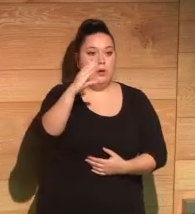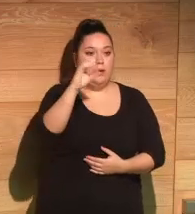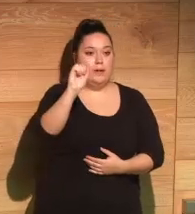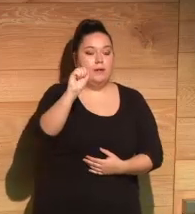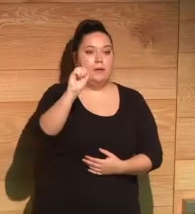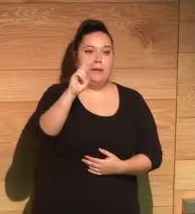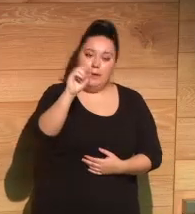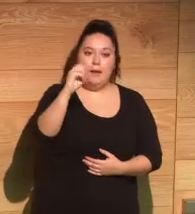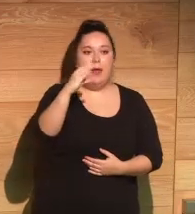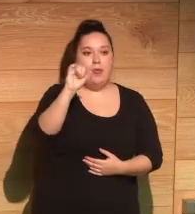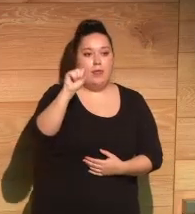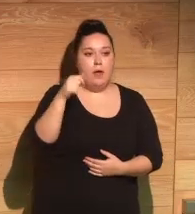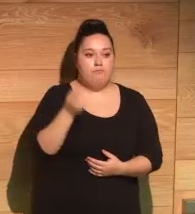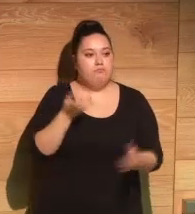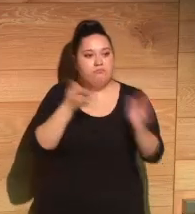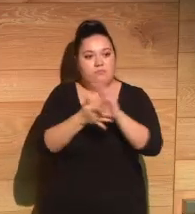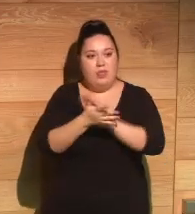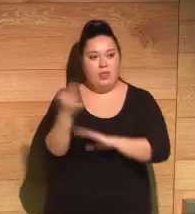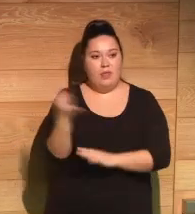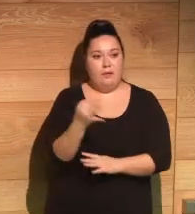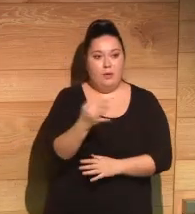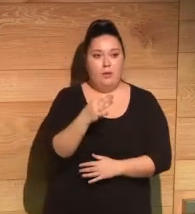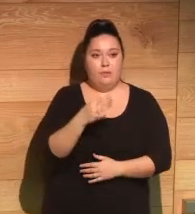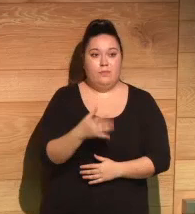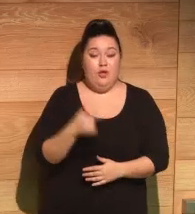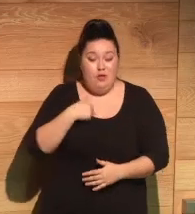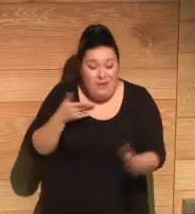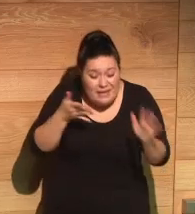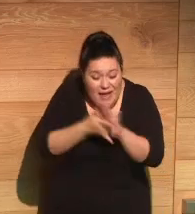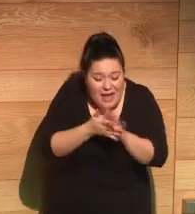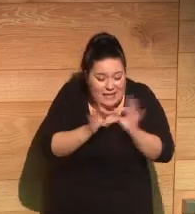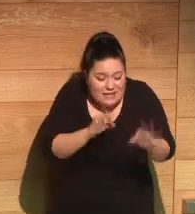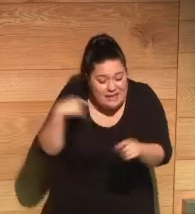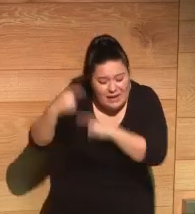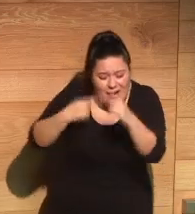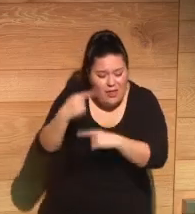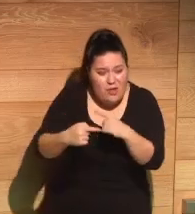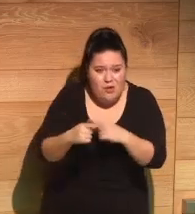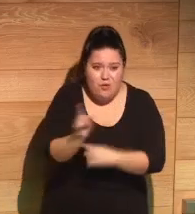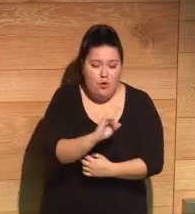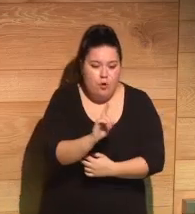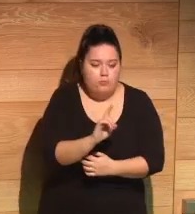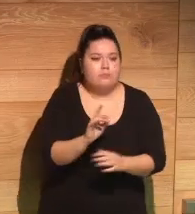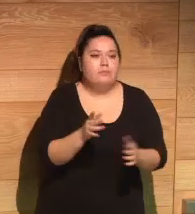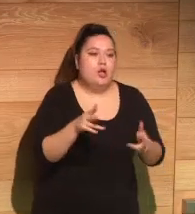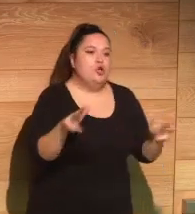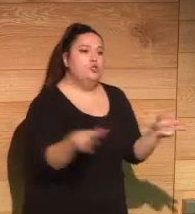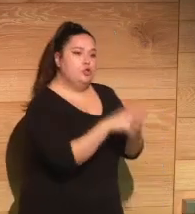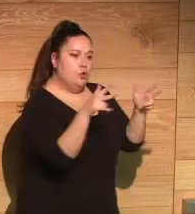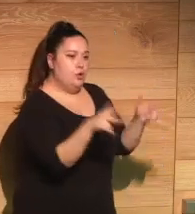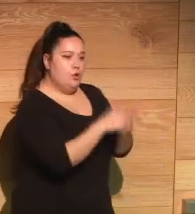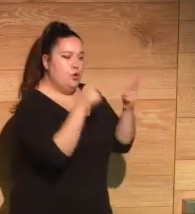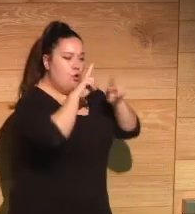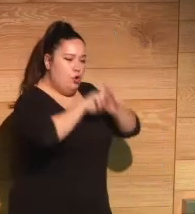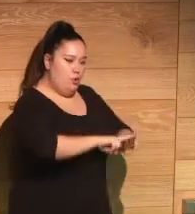muchas cosas, ¿no? Pero yo no lo explicaría esto generacionalmente, sino sociológicamente. Es decir,